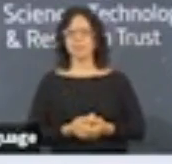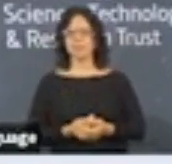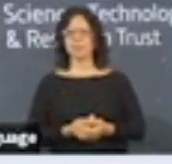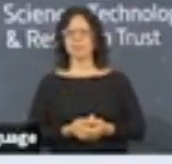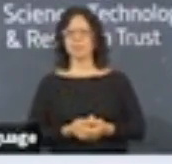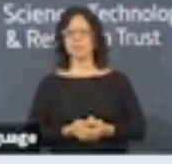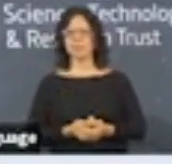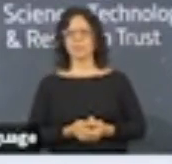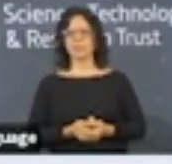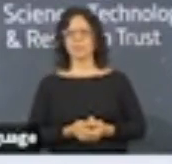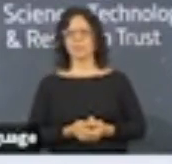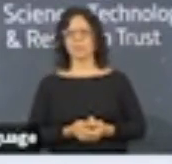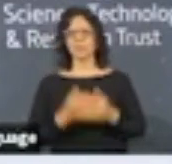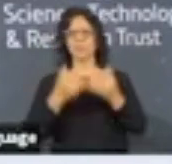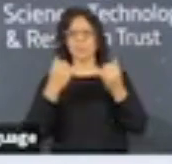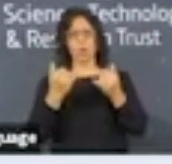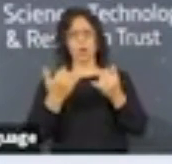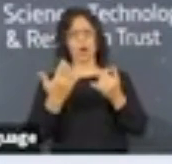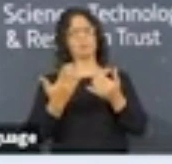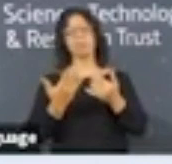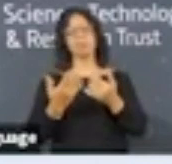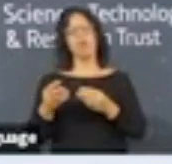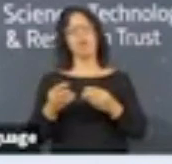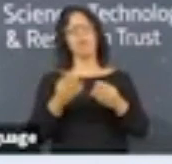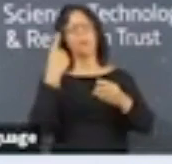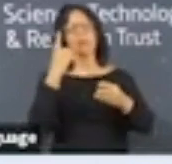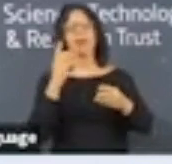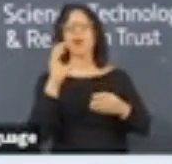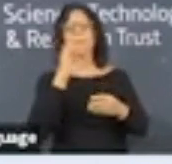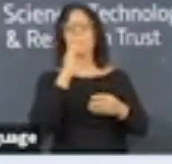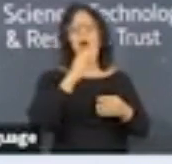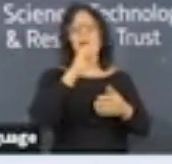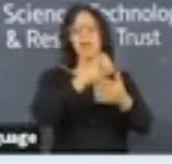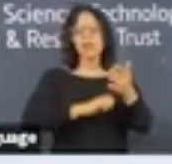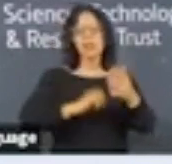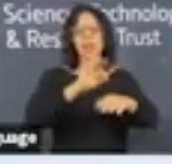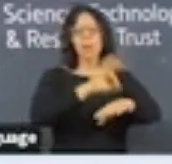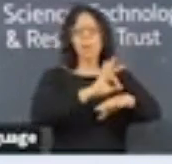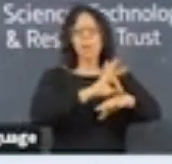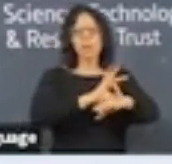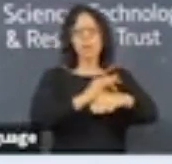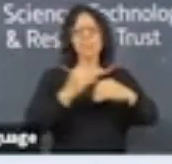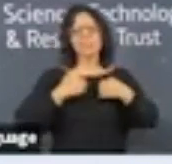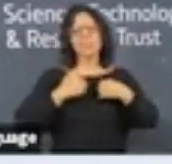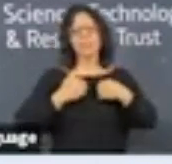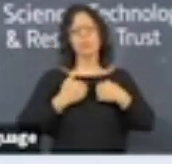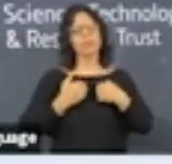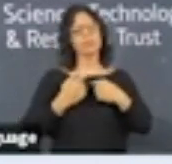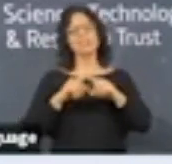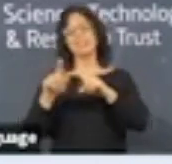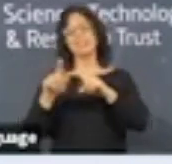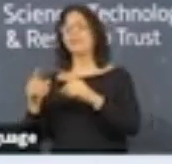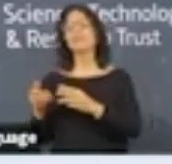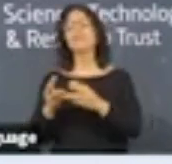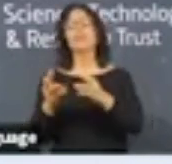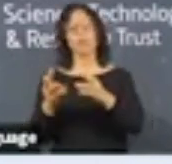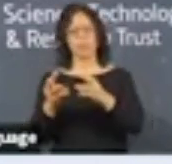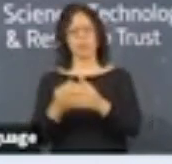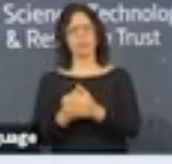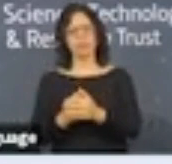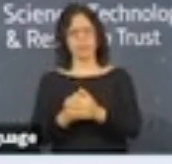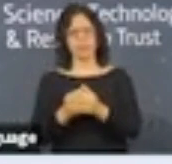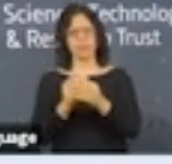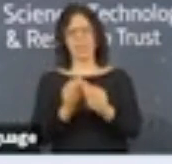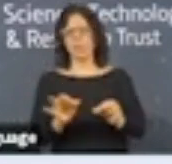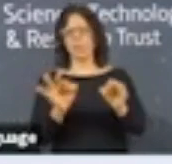entre la estrategia de buscar y eliminar, pues tenemos una variedad de acciones. Una muy importante es